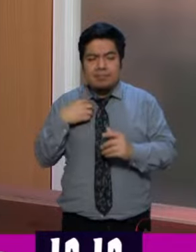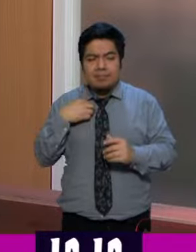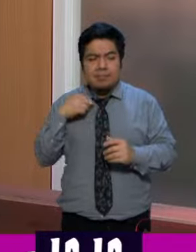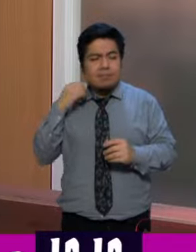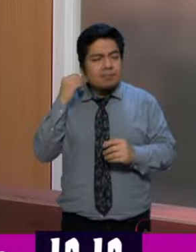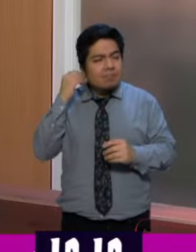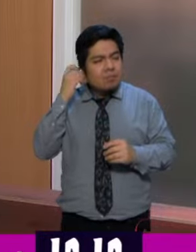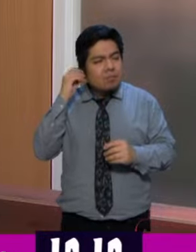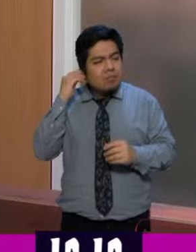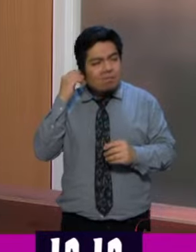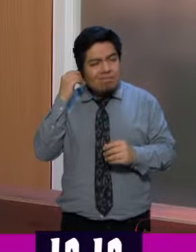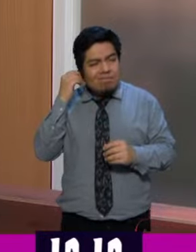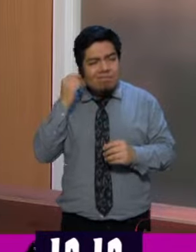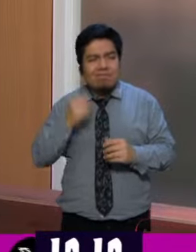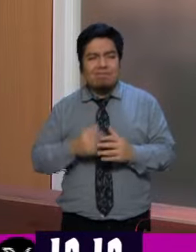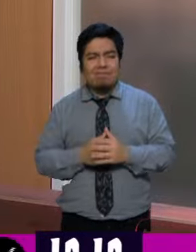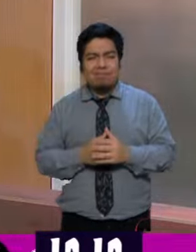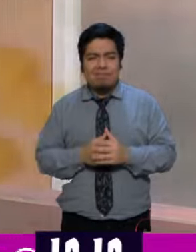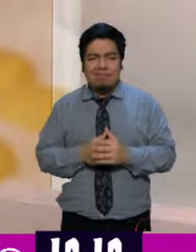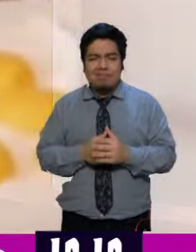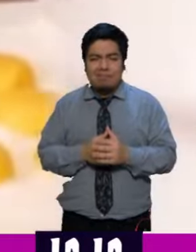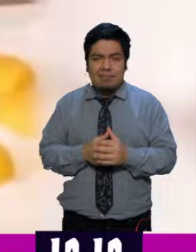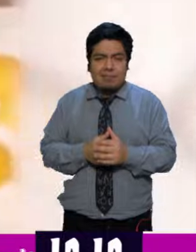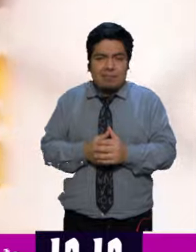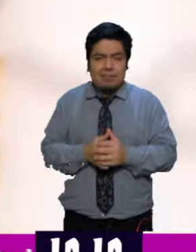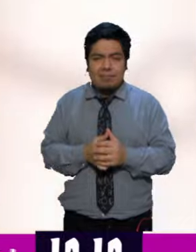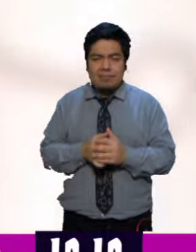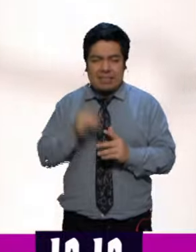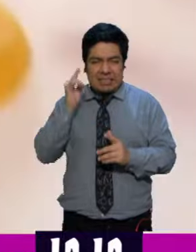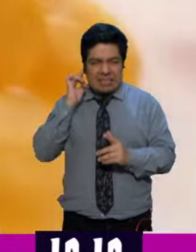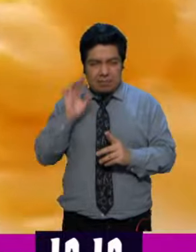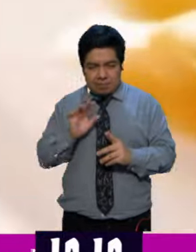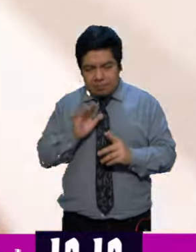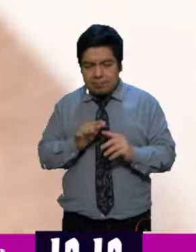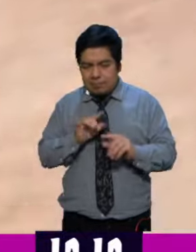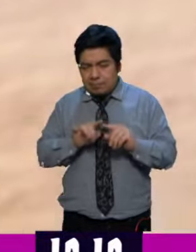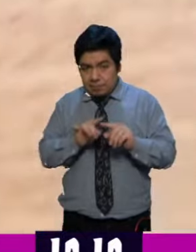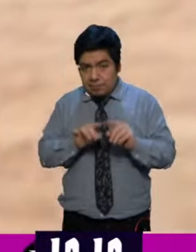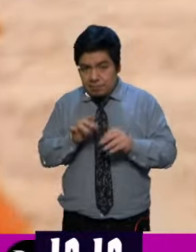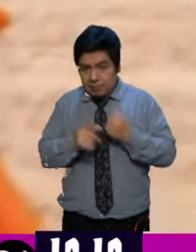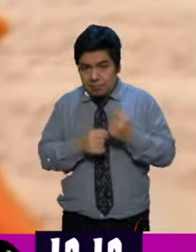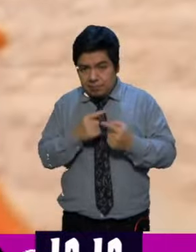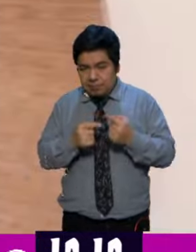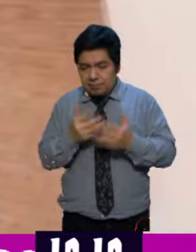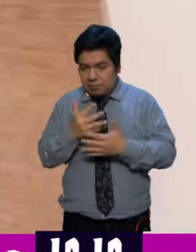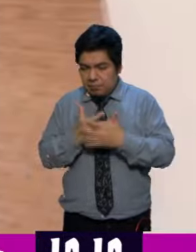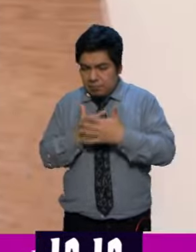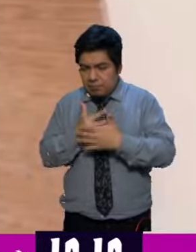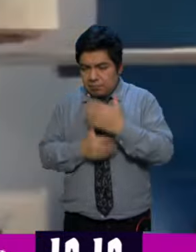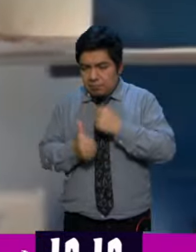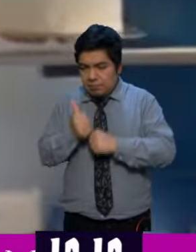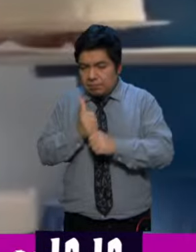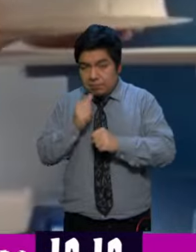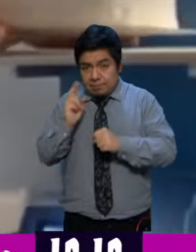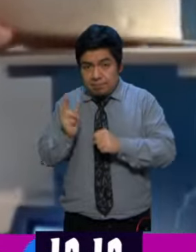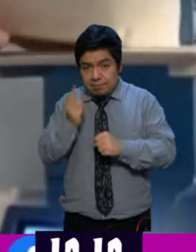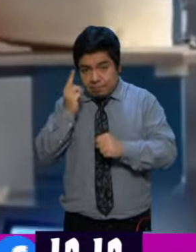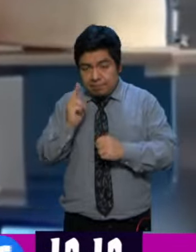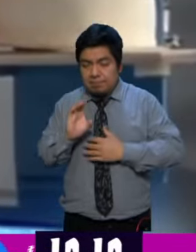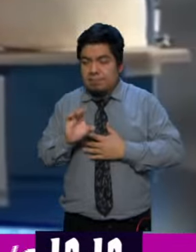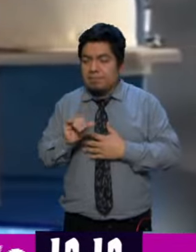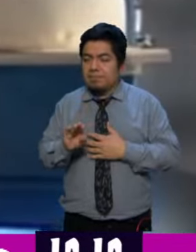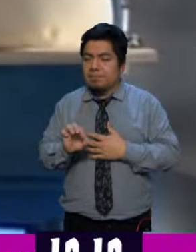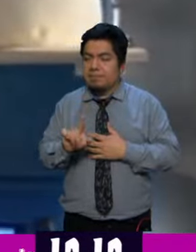que se ve tecnológico, que se ve así muy, muy novedoso? Resulta que hace como 15 años, en la Universidad de Cornell, allá en Estados